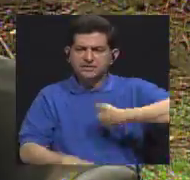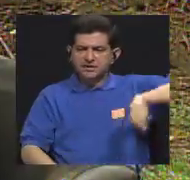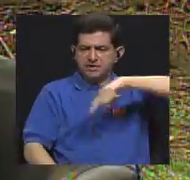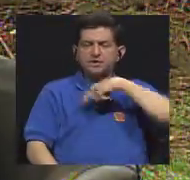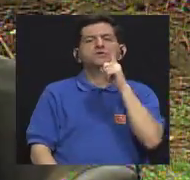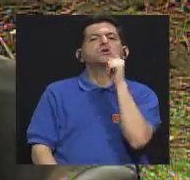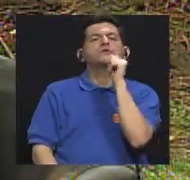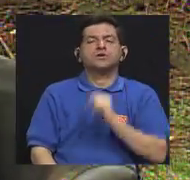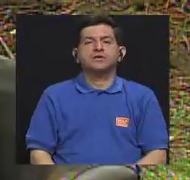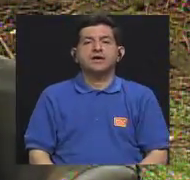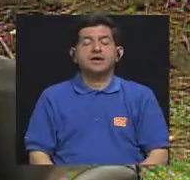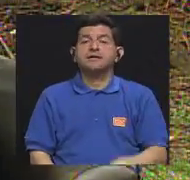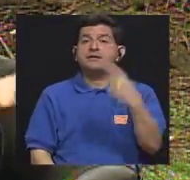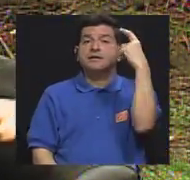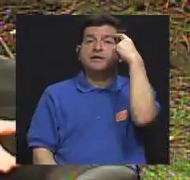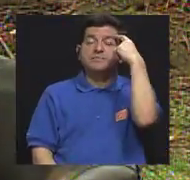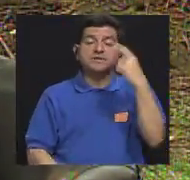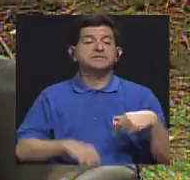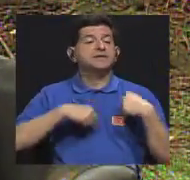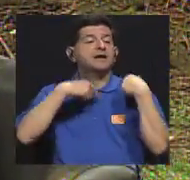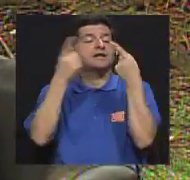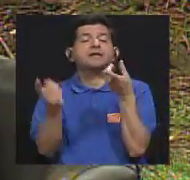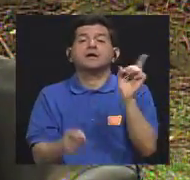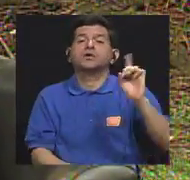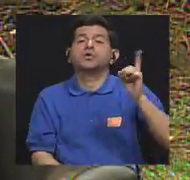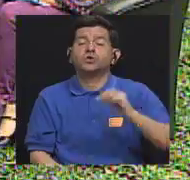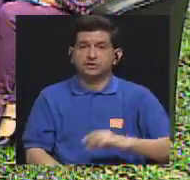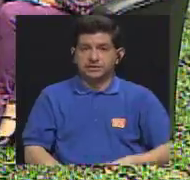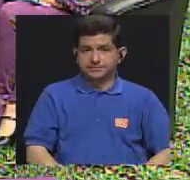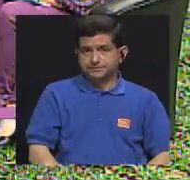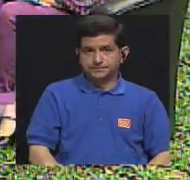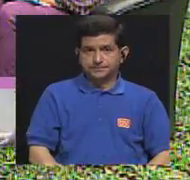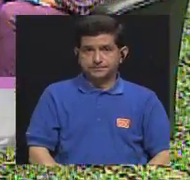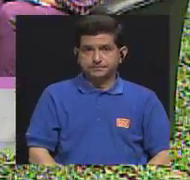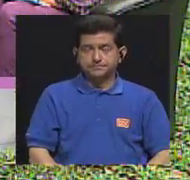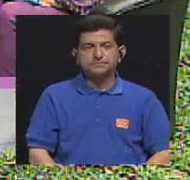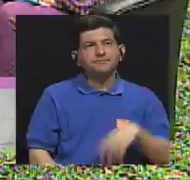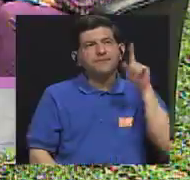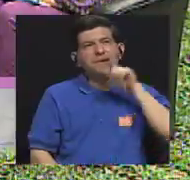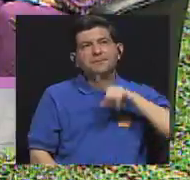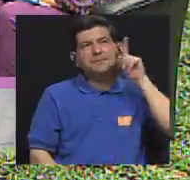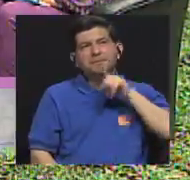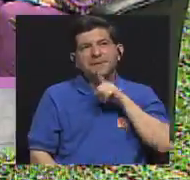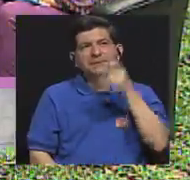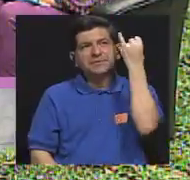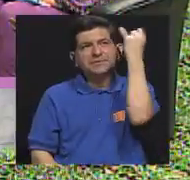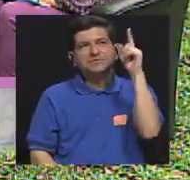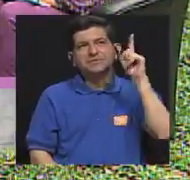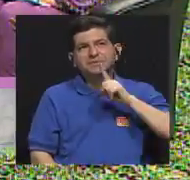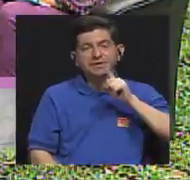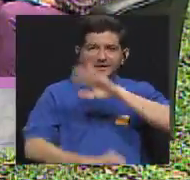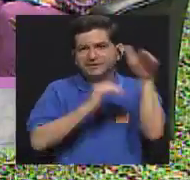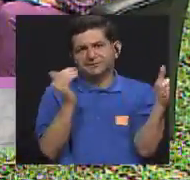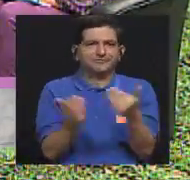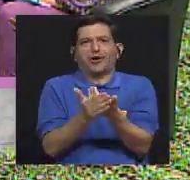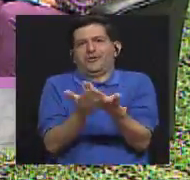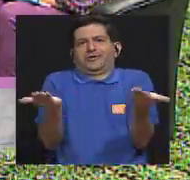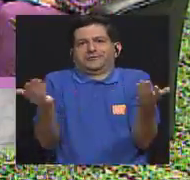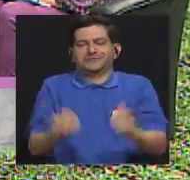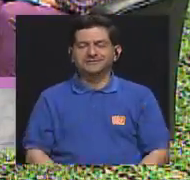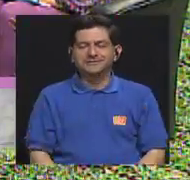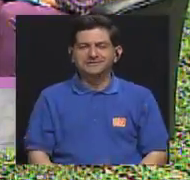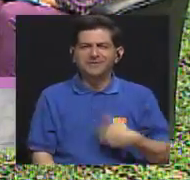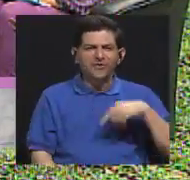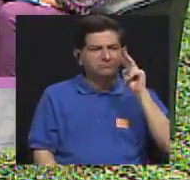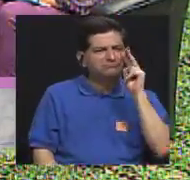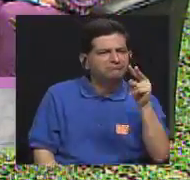somos y hacia dónde nos estamos dirigiendo. Mitos, bueno, y prejuicios, todos, ¿verdad? O sea, uno